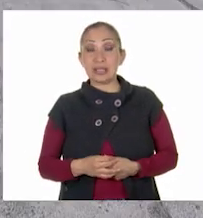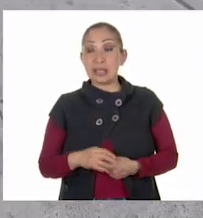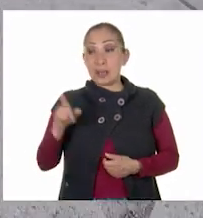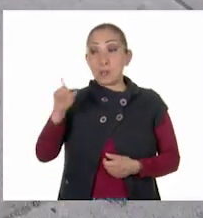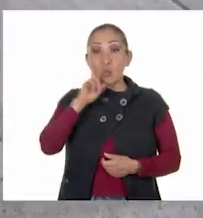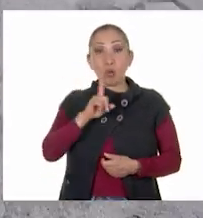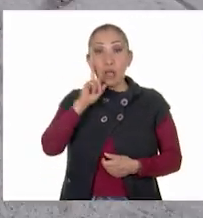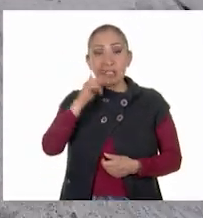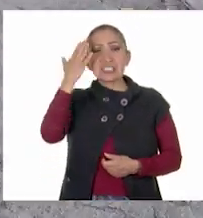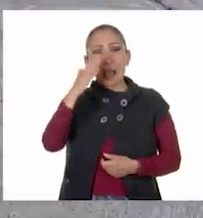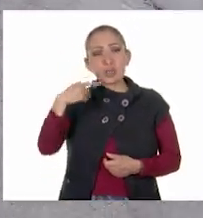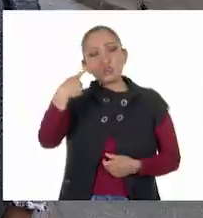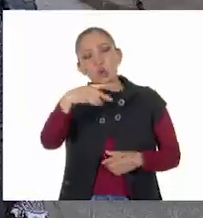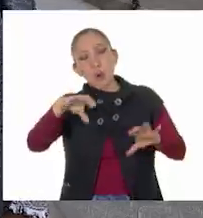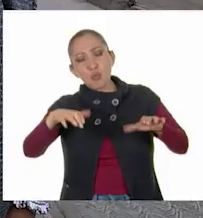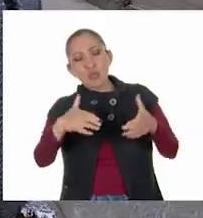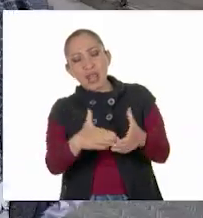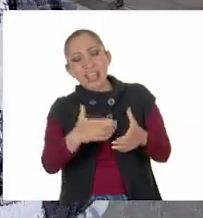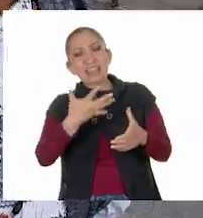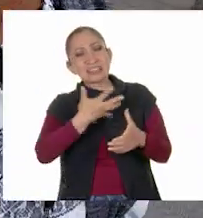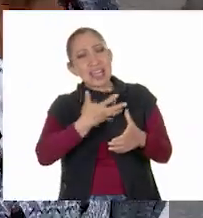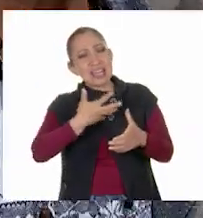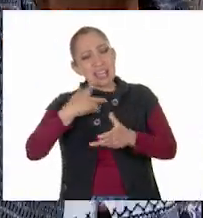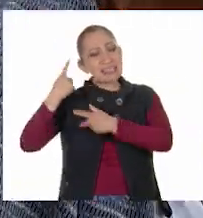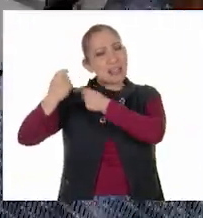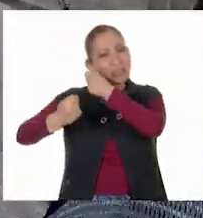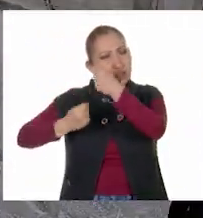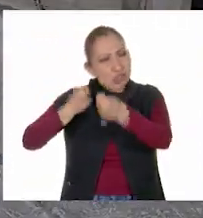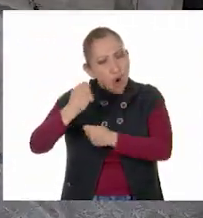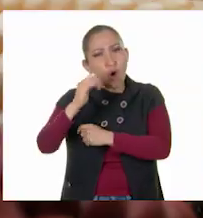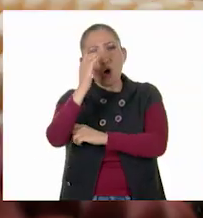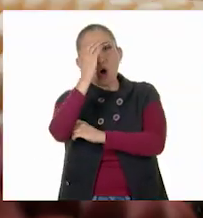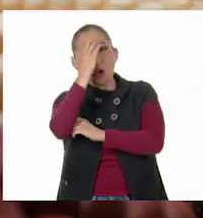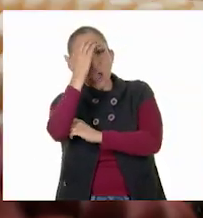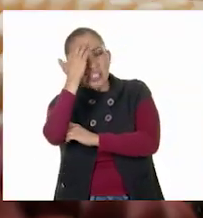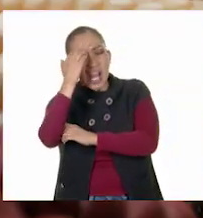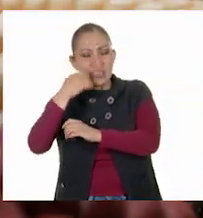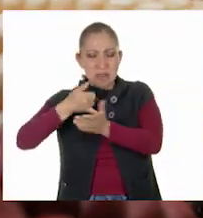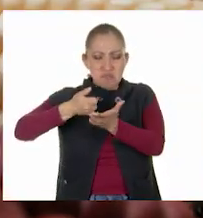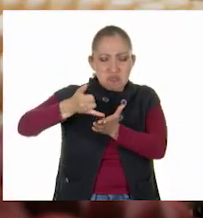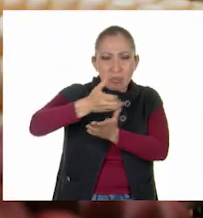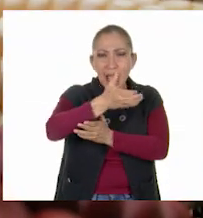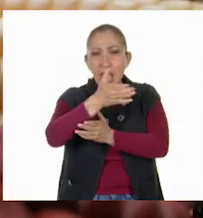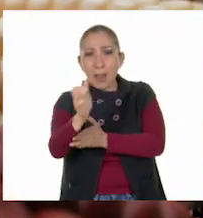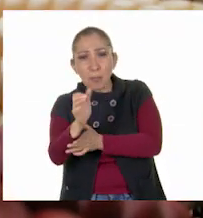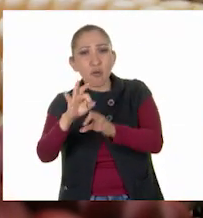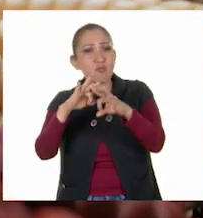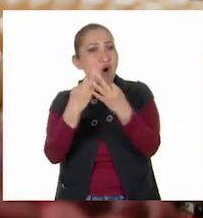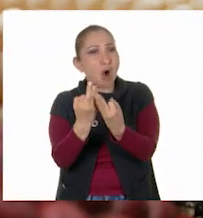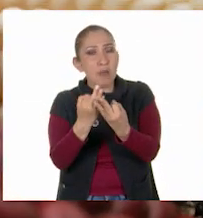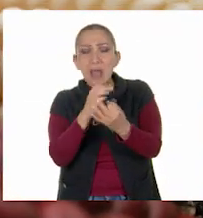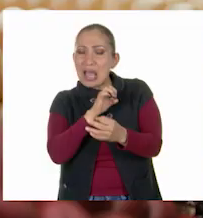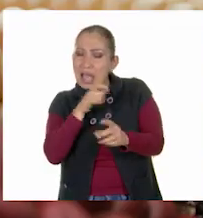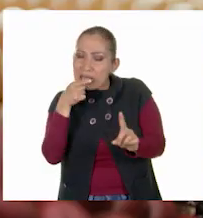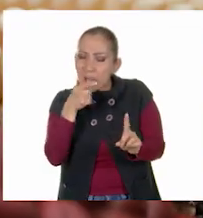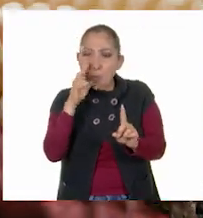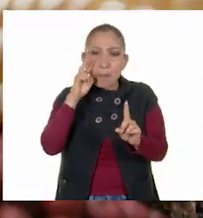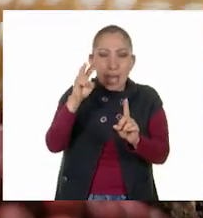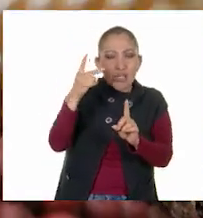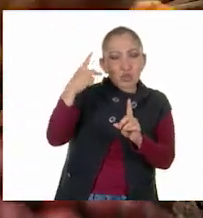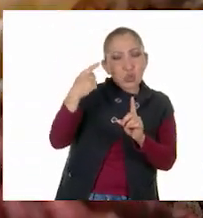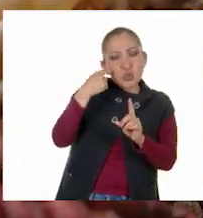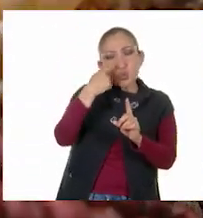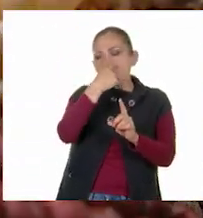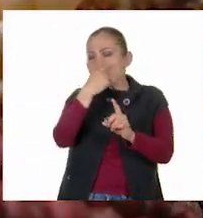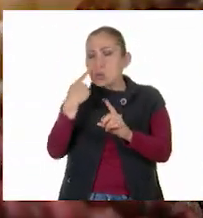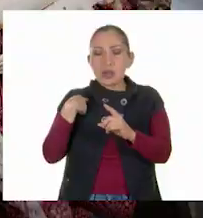Esperanza sabe bien que su comunidad es portadora de tradiciones, conocimientos agrícolas, de una forma específica de mirar el mundo.